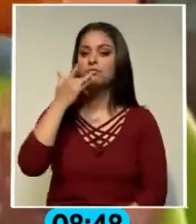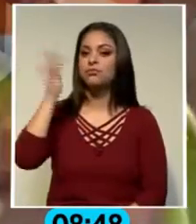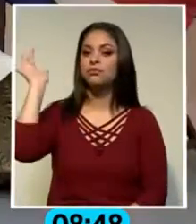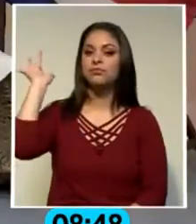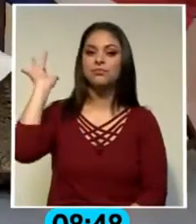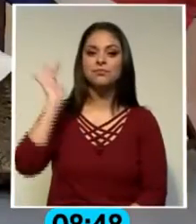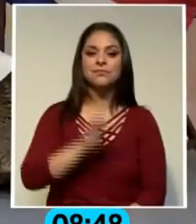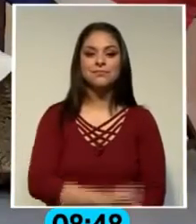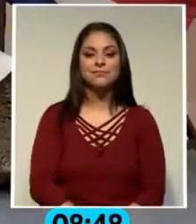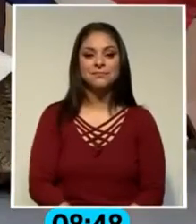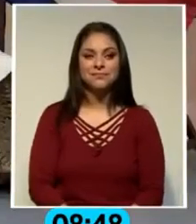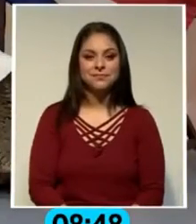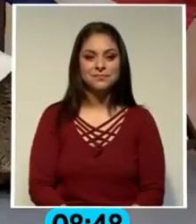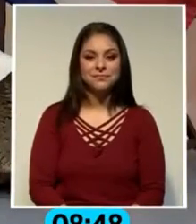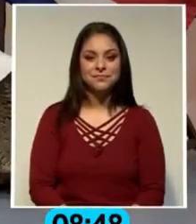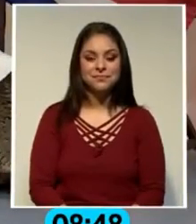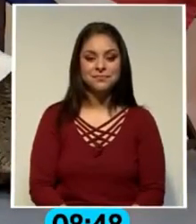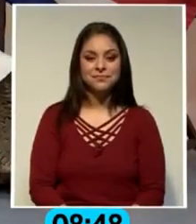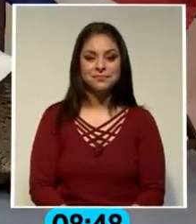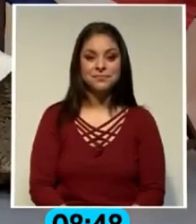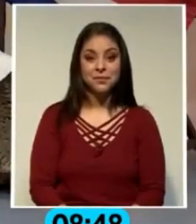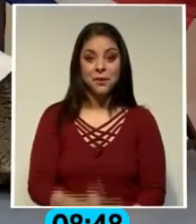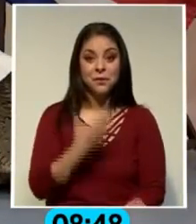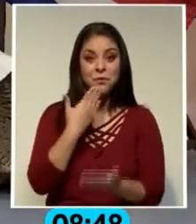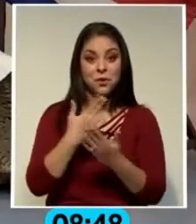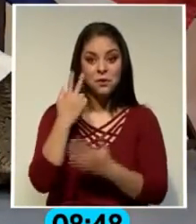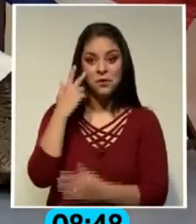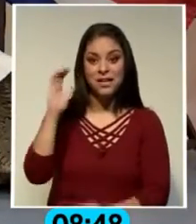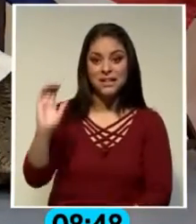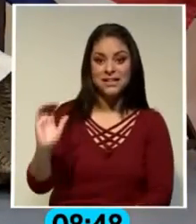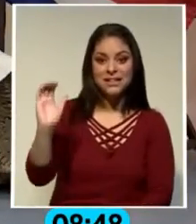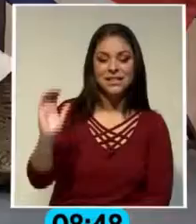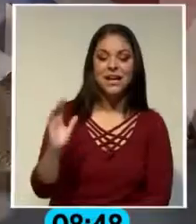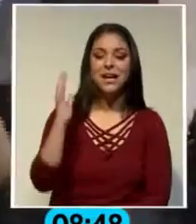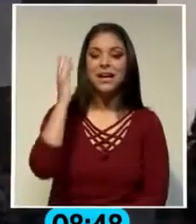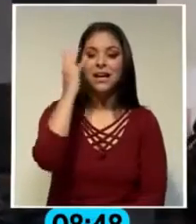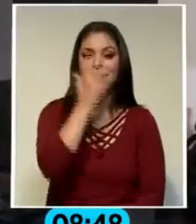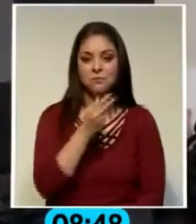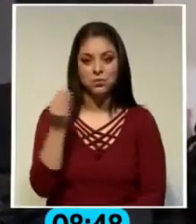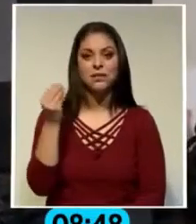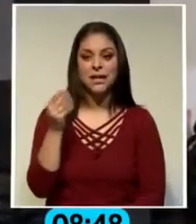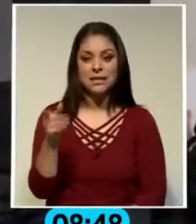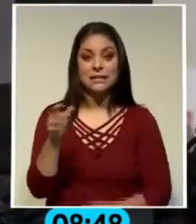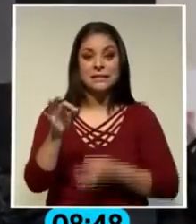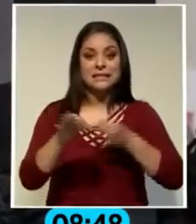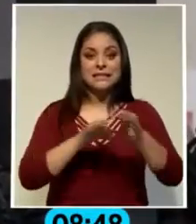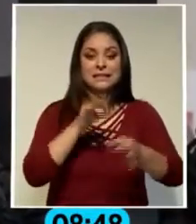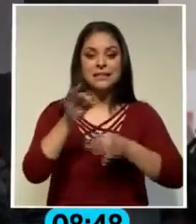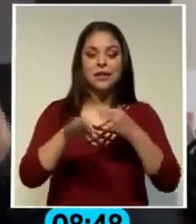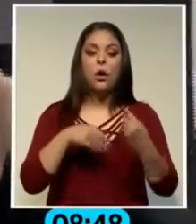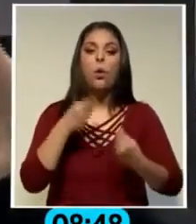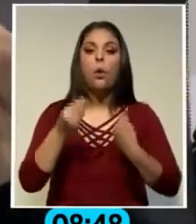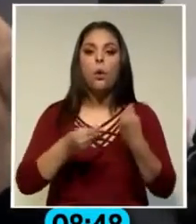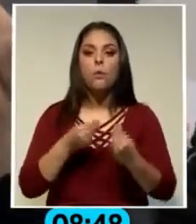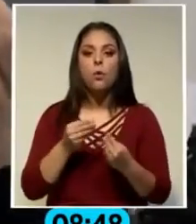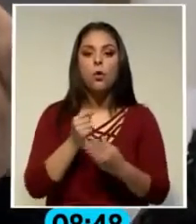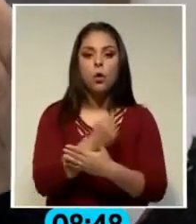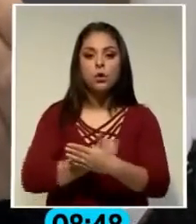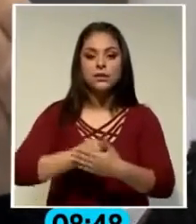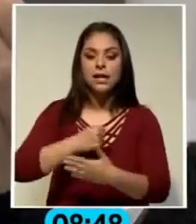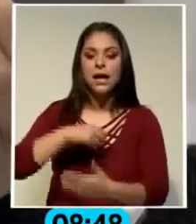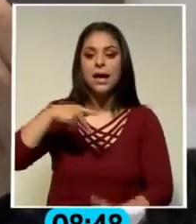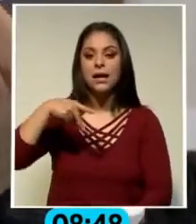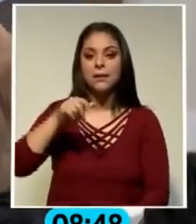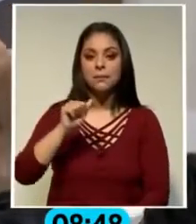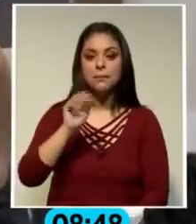¡Delicioso! Bueno, ahí teníamos a esa niña hermosísima que estaba explicándonos cómo hacer patí. ¿Qué es